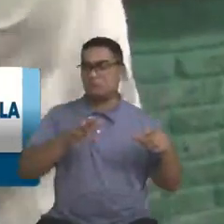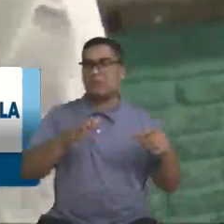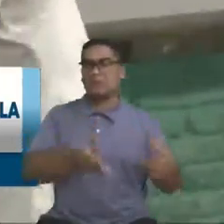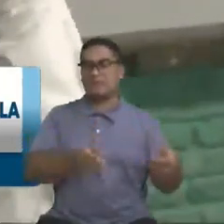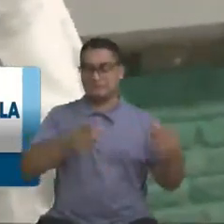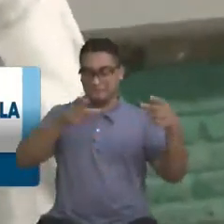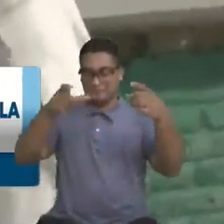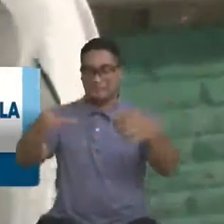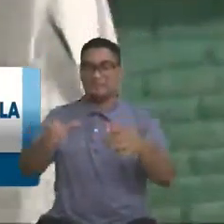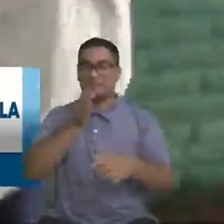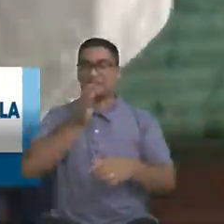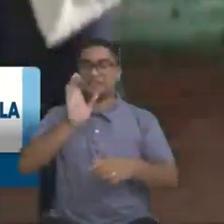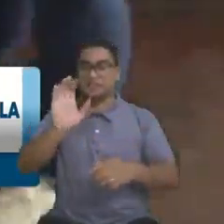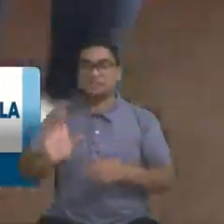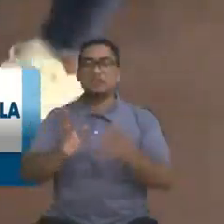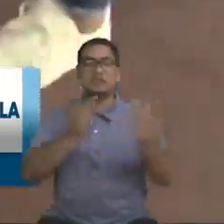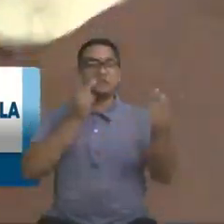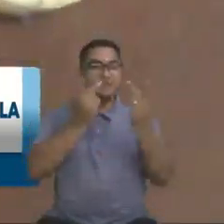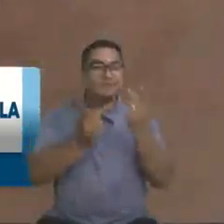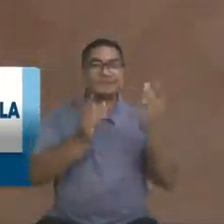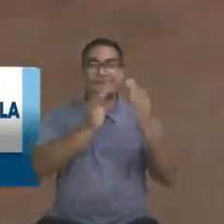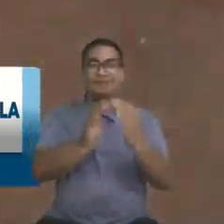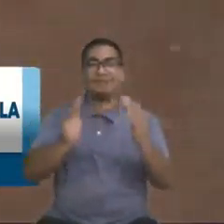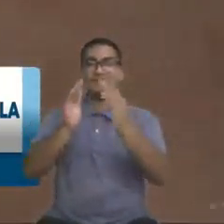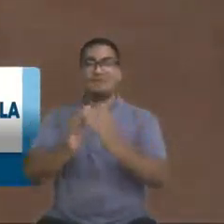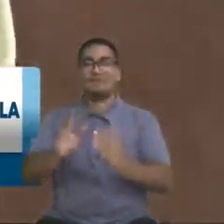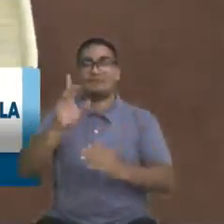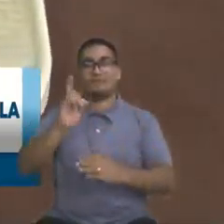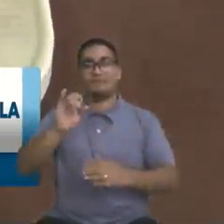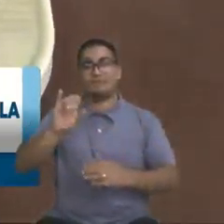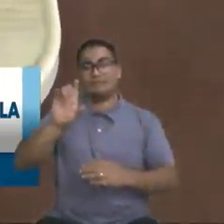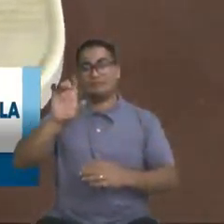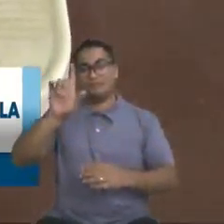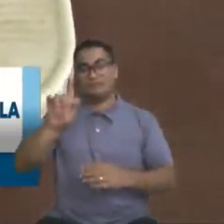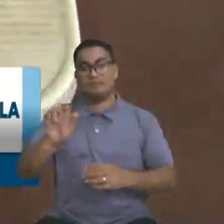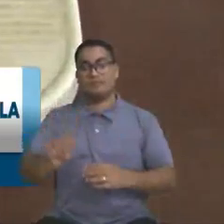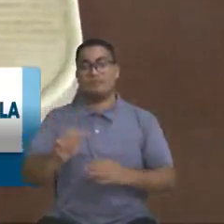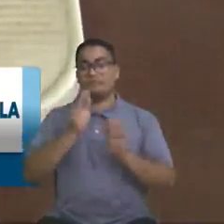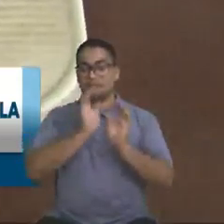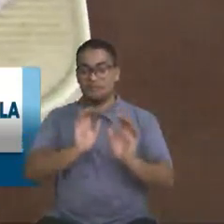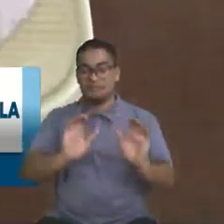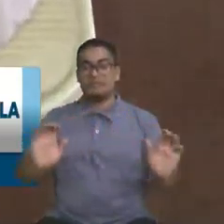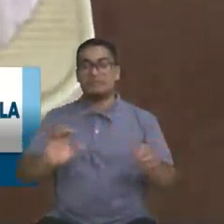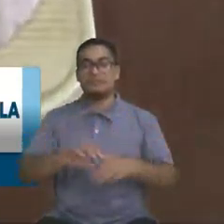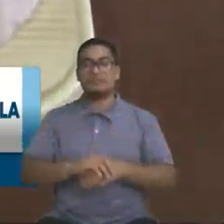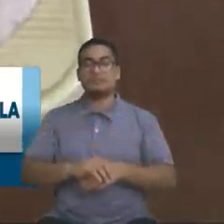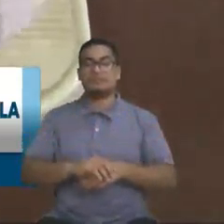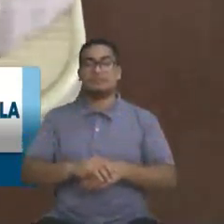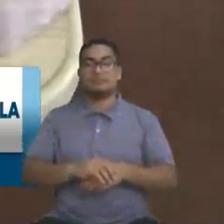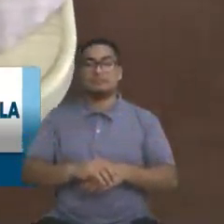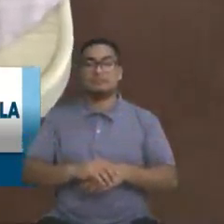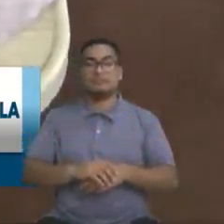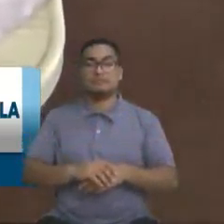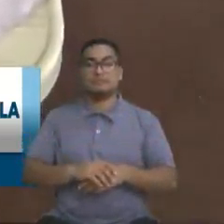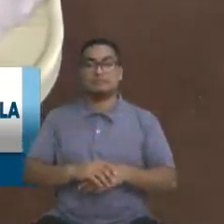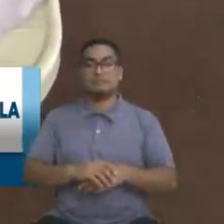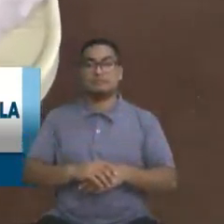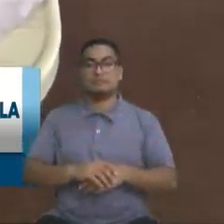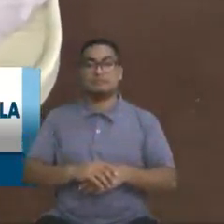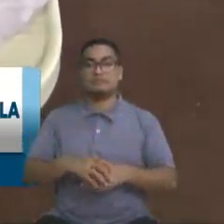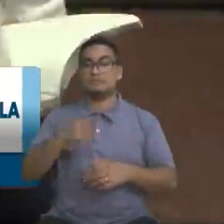madres de la alimentación, ¿verdad? No es que van a tener una dieta restringida mucho, porque ellos están en crecimiento y